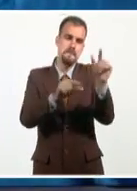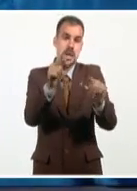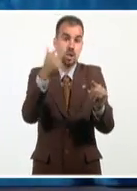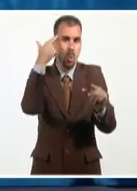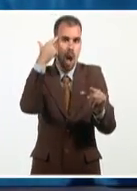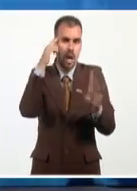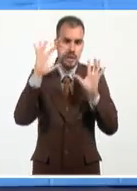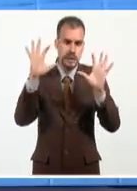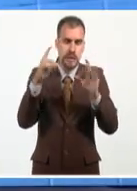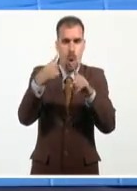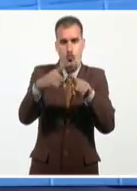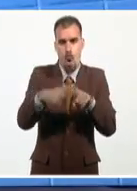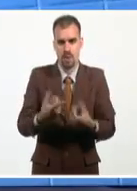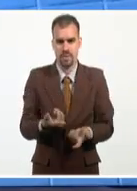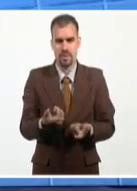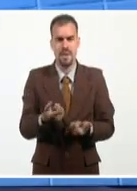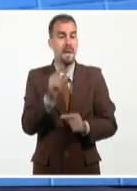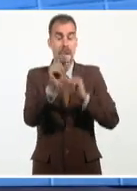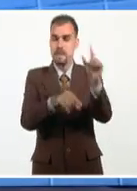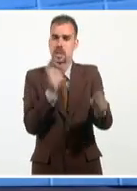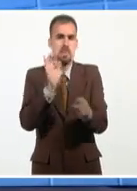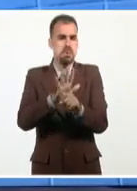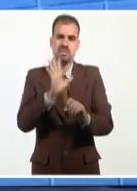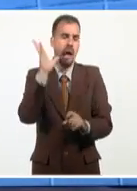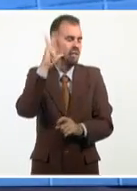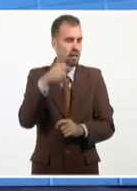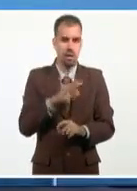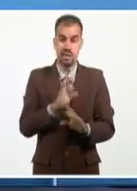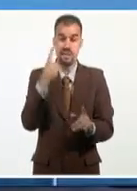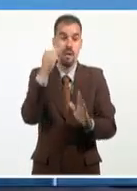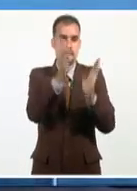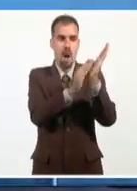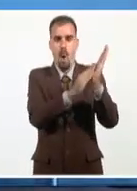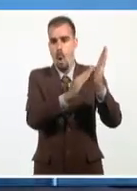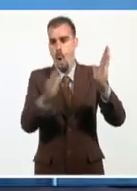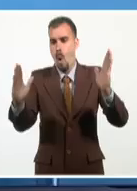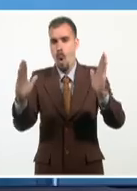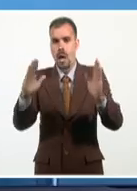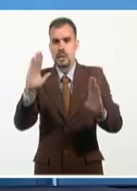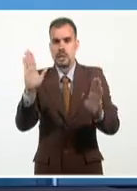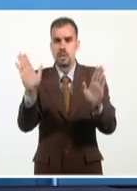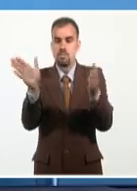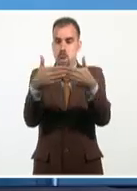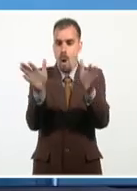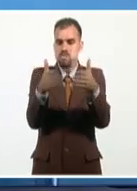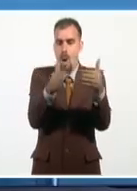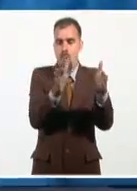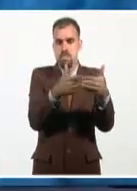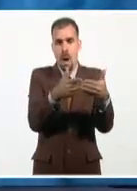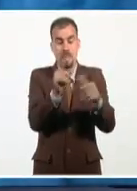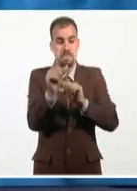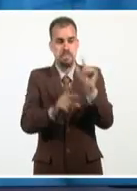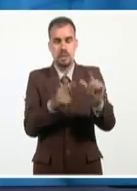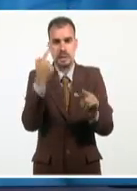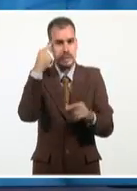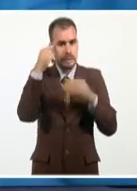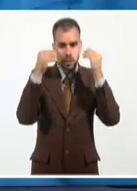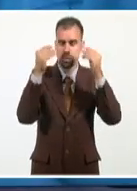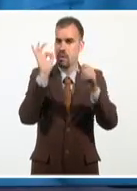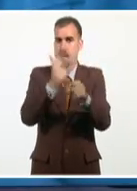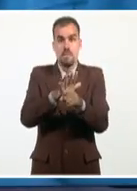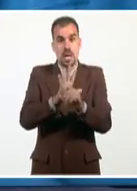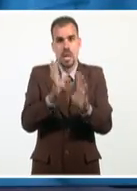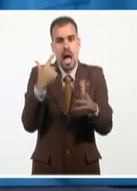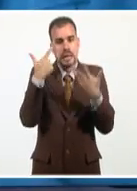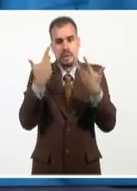la pérdida de la percepción del peligro por los muchos meses de restricción y los cambios en la vida de la gente. El caso cubano no